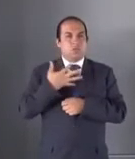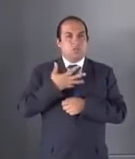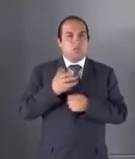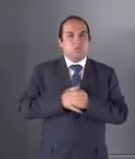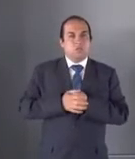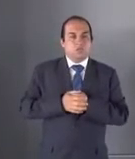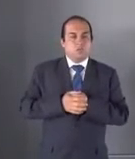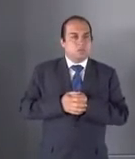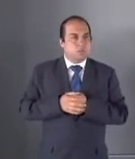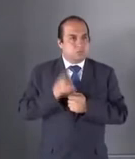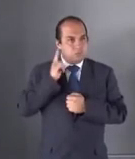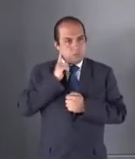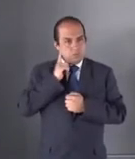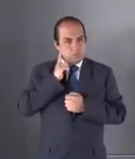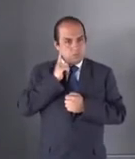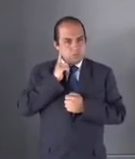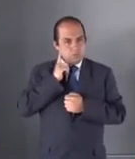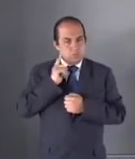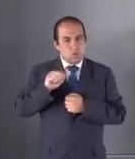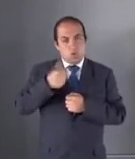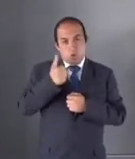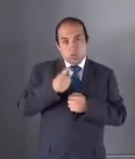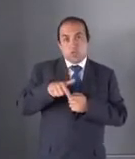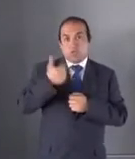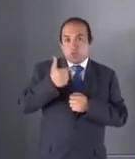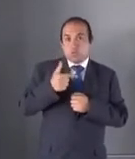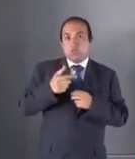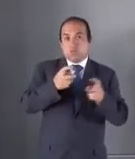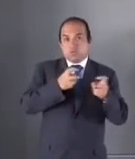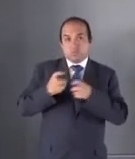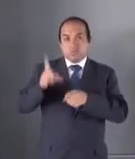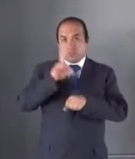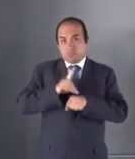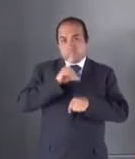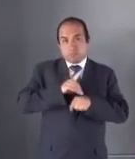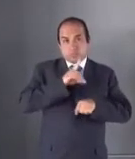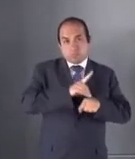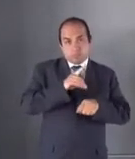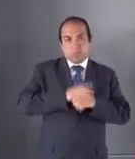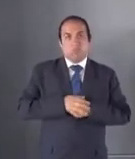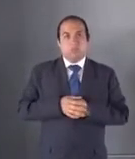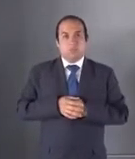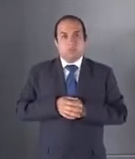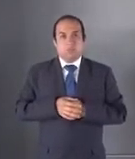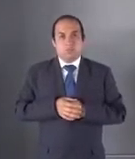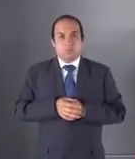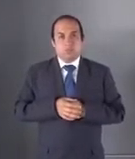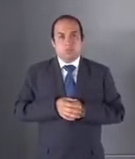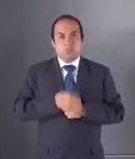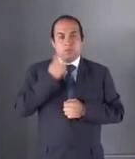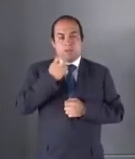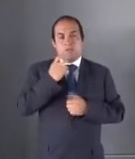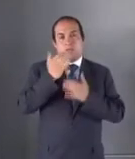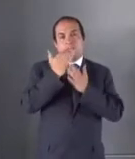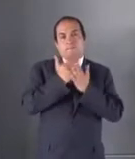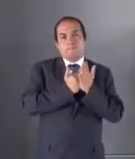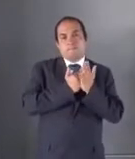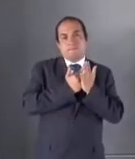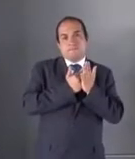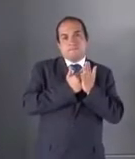robos diarios, 11 o 12 robos diarios, y estamos en un robo diario en denuncias. O sea, es una disminución